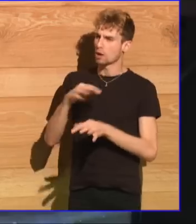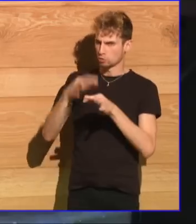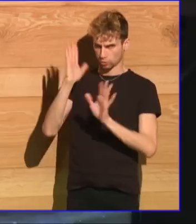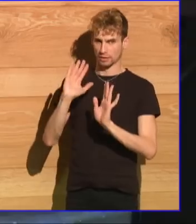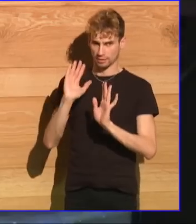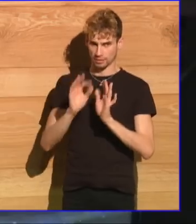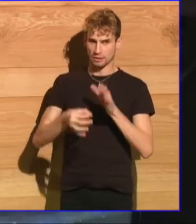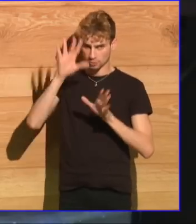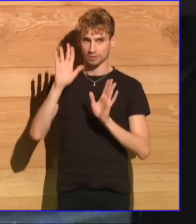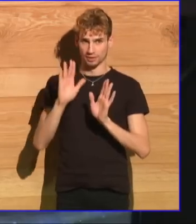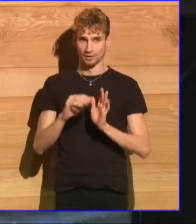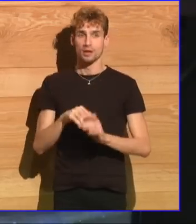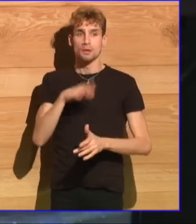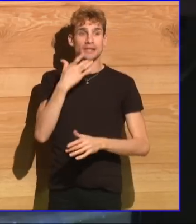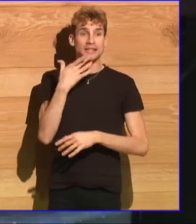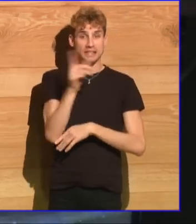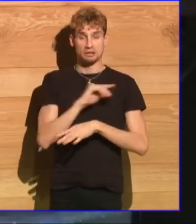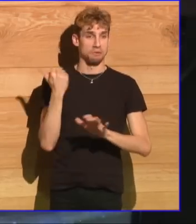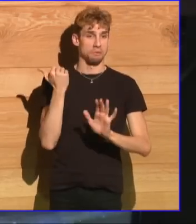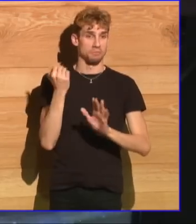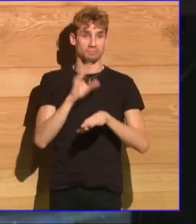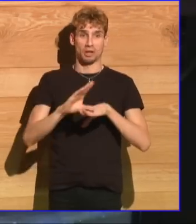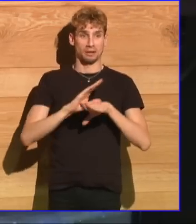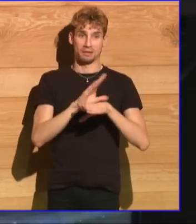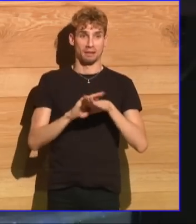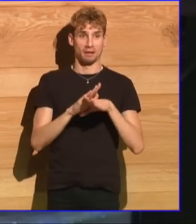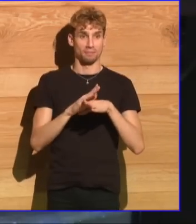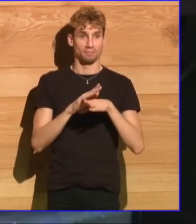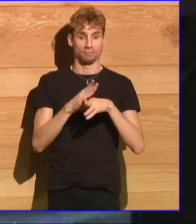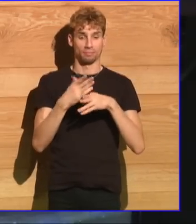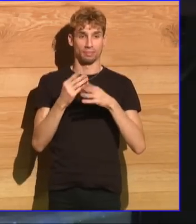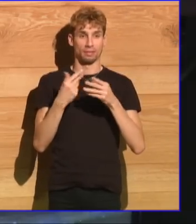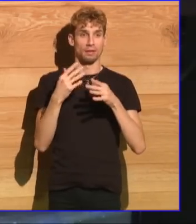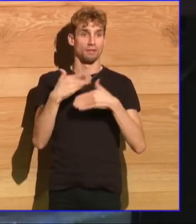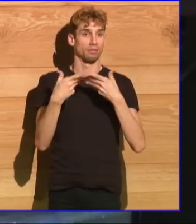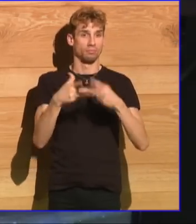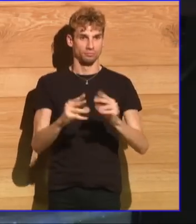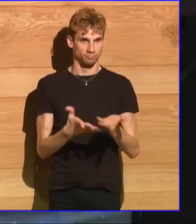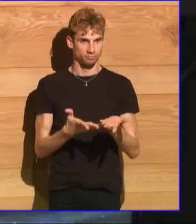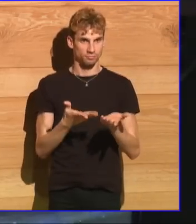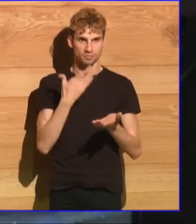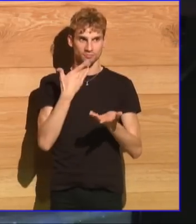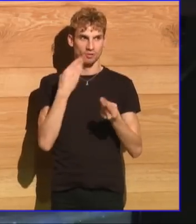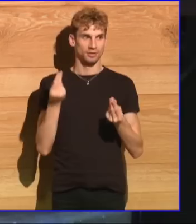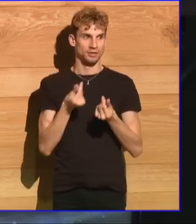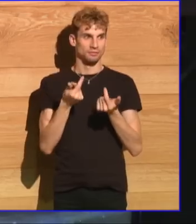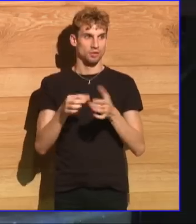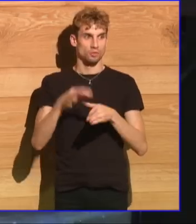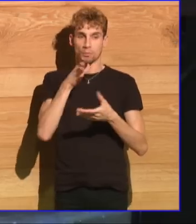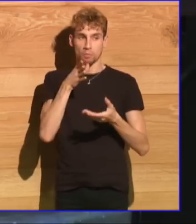Con la altura que tiene, ¿no? No, porque si no hubiera hecho carrera. O sea, si no fuera tan buenísimo actores como John Turturro, que tienen la suerte de